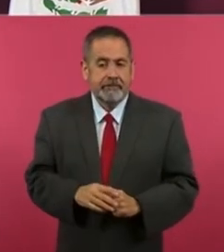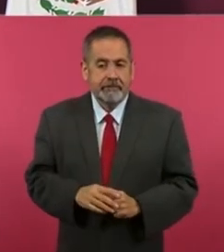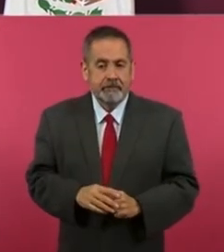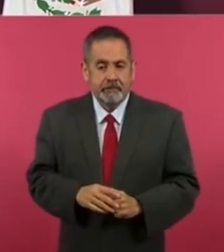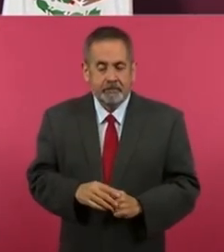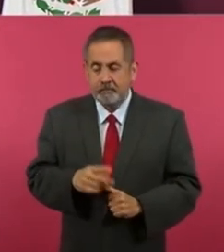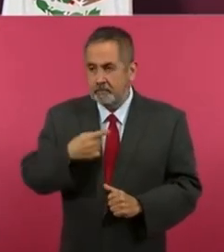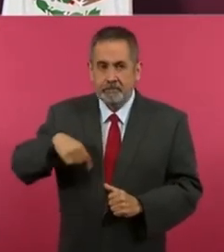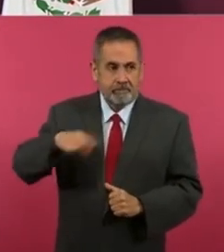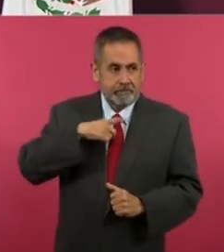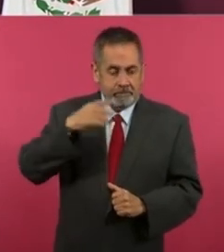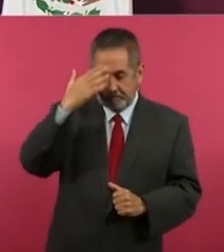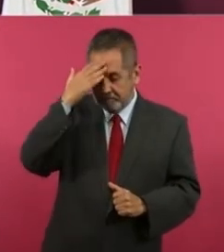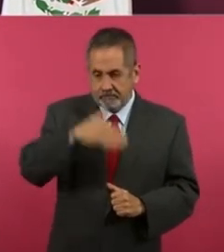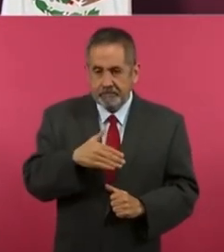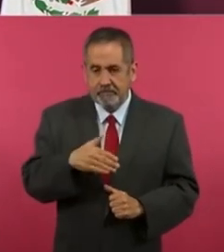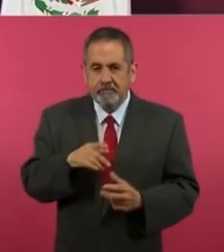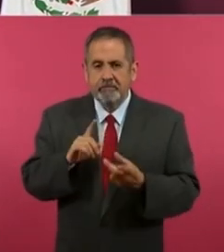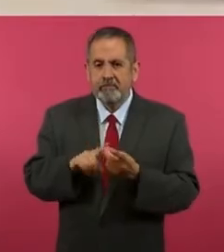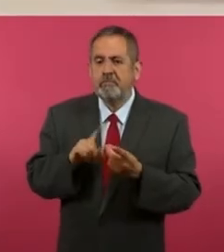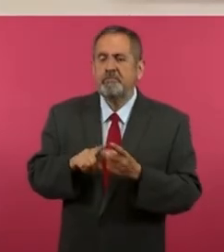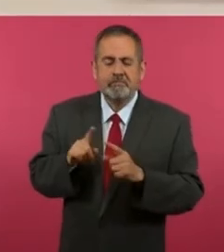que saber en dónde